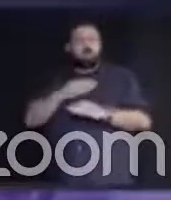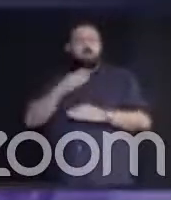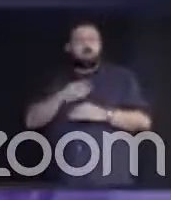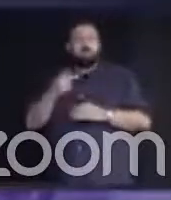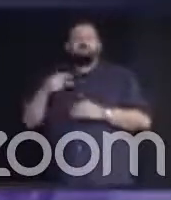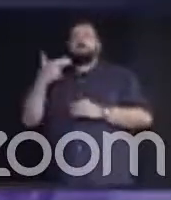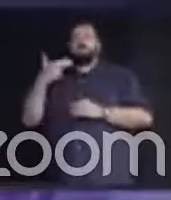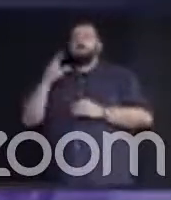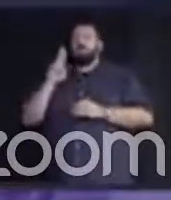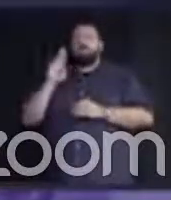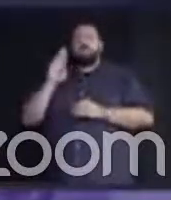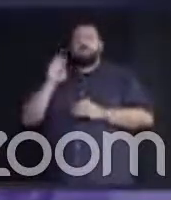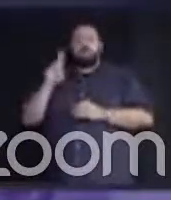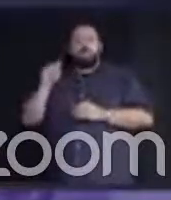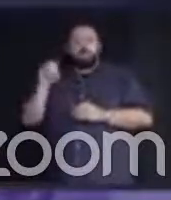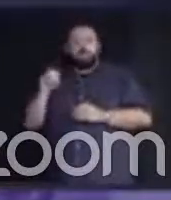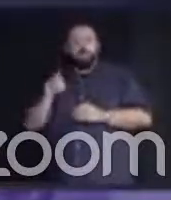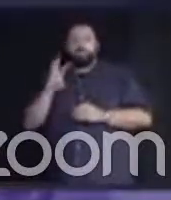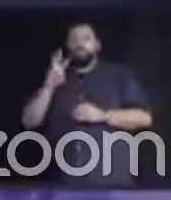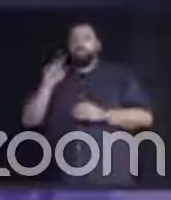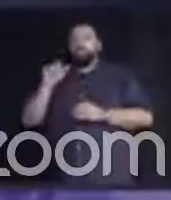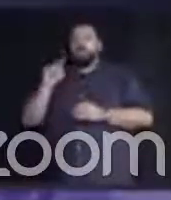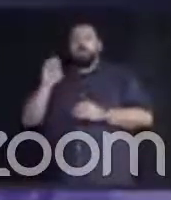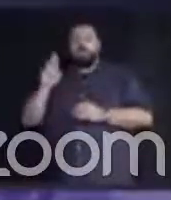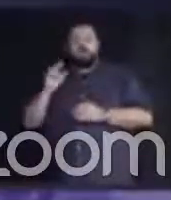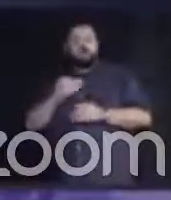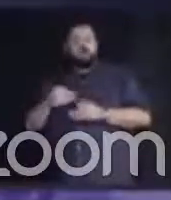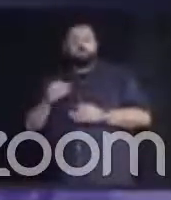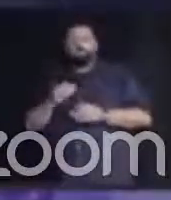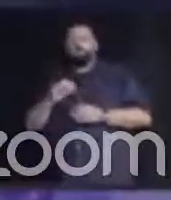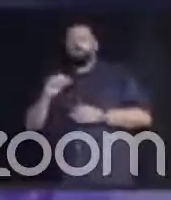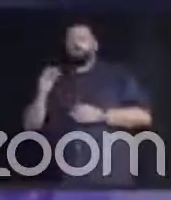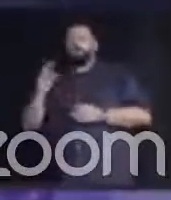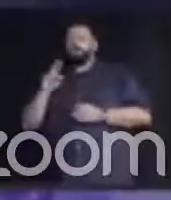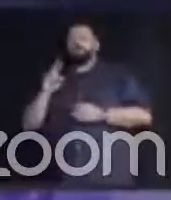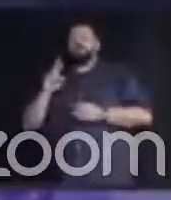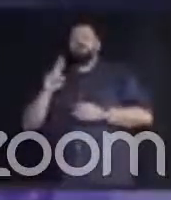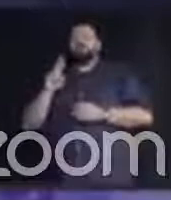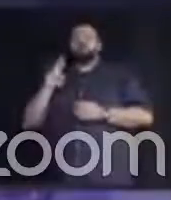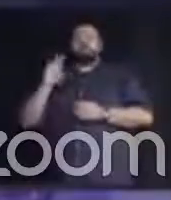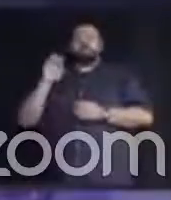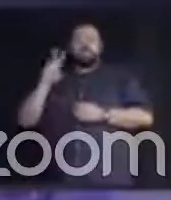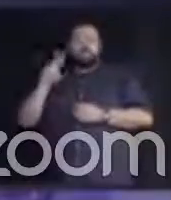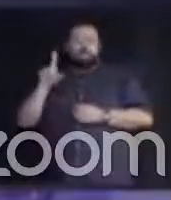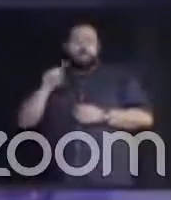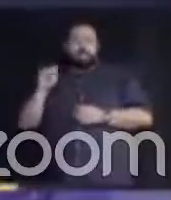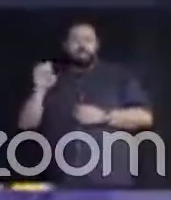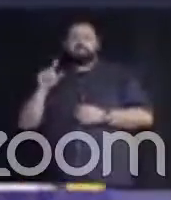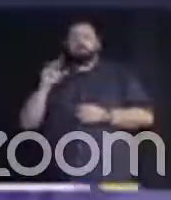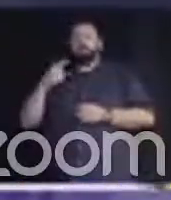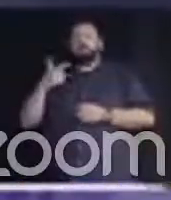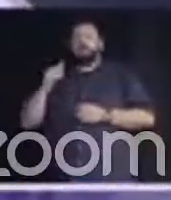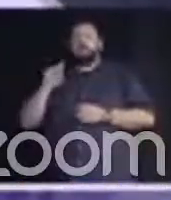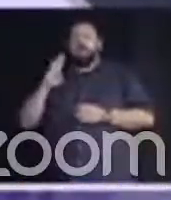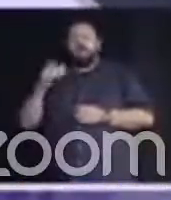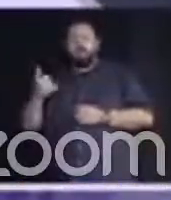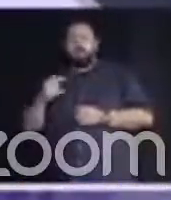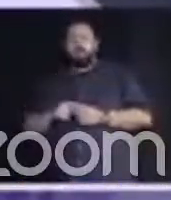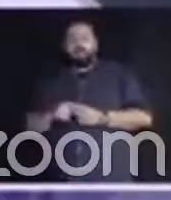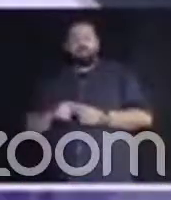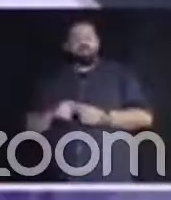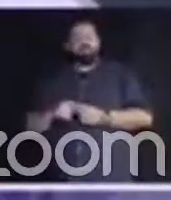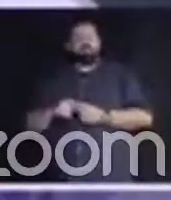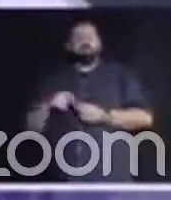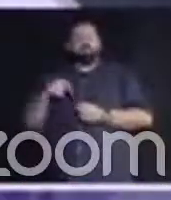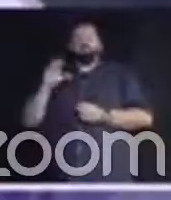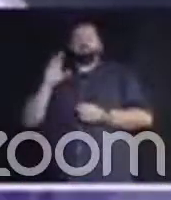Humberto Alonso también, Walter Sánchez, Wendy Duque, Rubí Cervantes, Gaby Pazmiño, María Arenas,